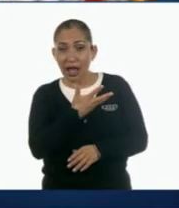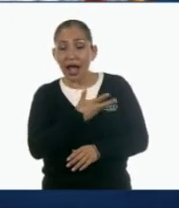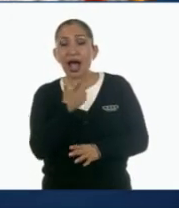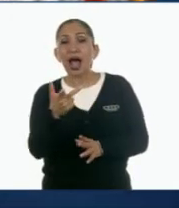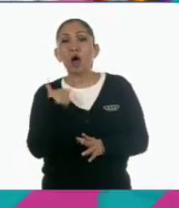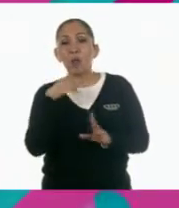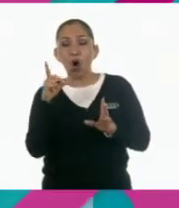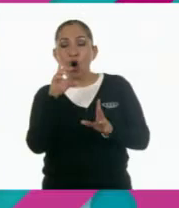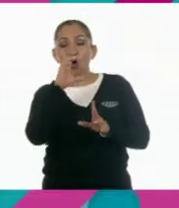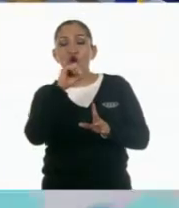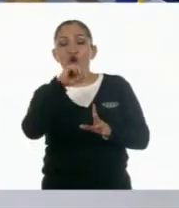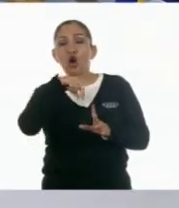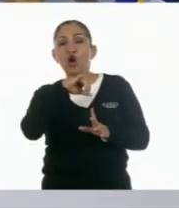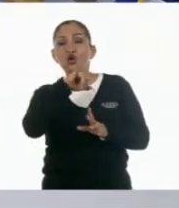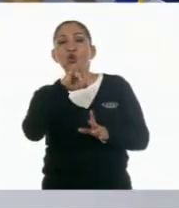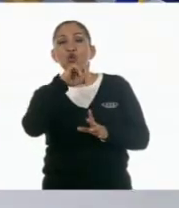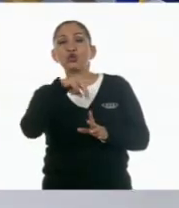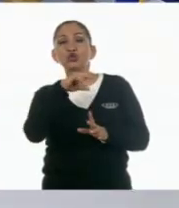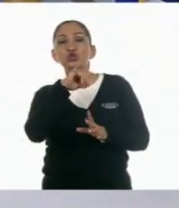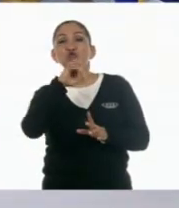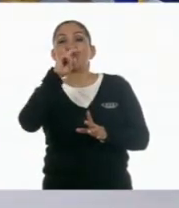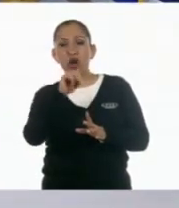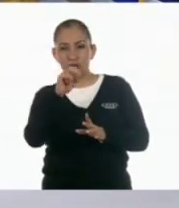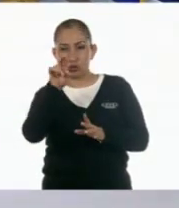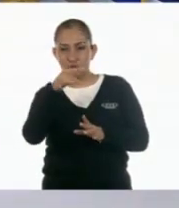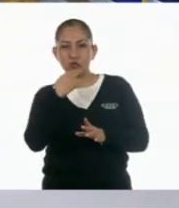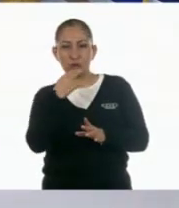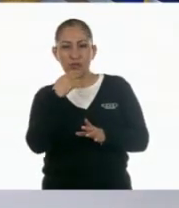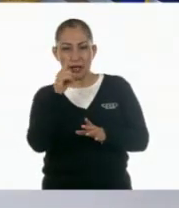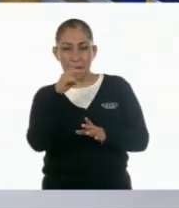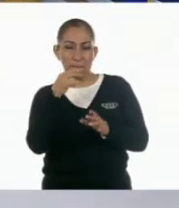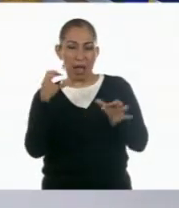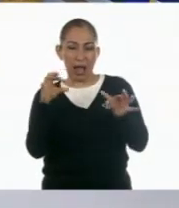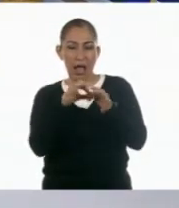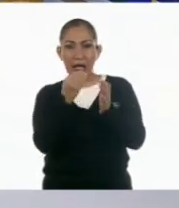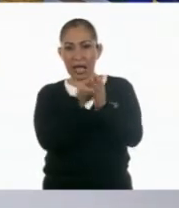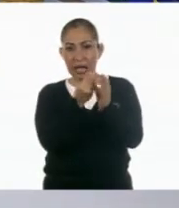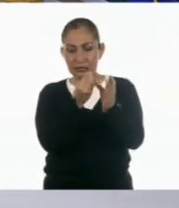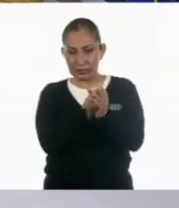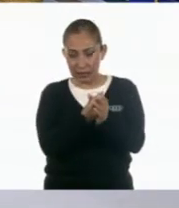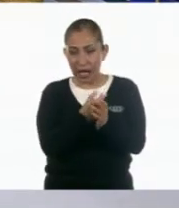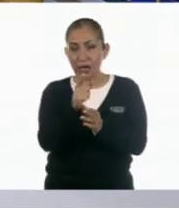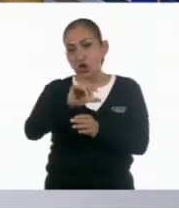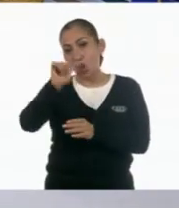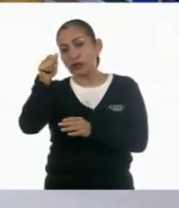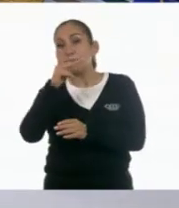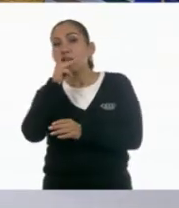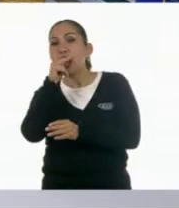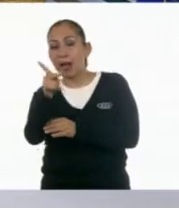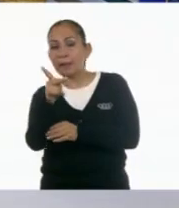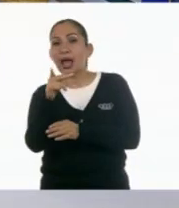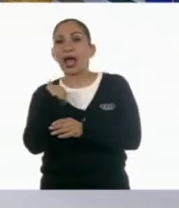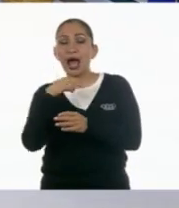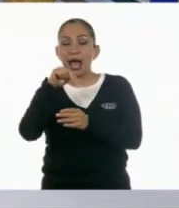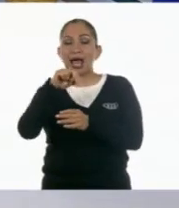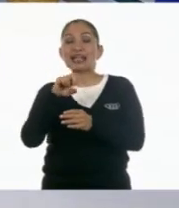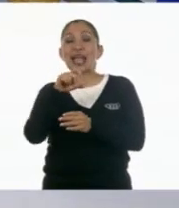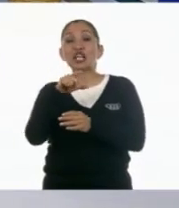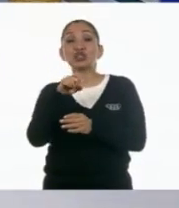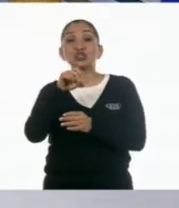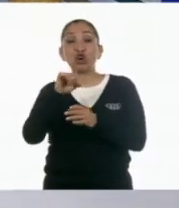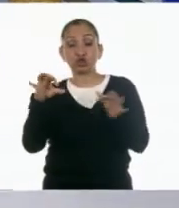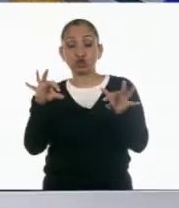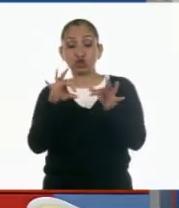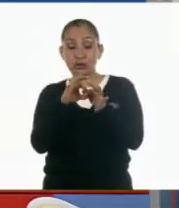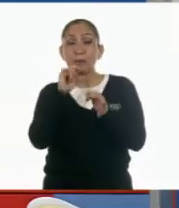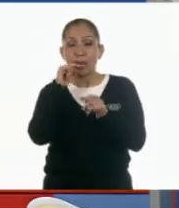las conjunciones, que son las que ustedes usualmente ocupan en clase, y tenemos otras palabras que son los nexos, que también